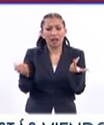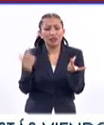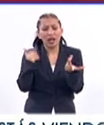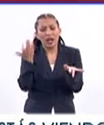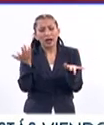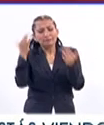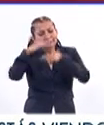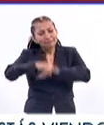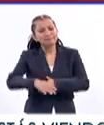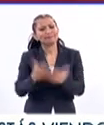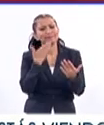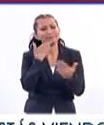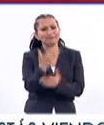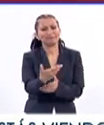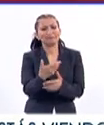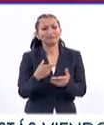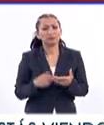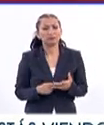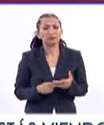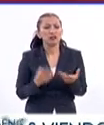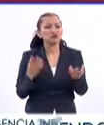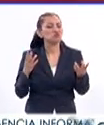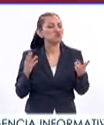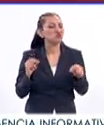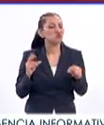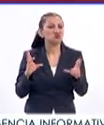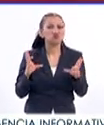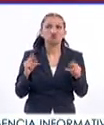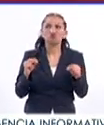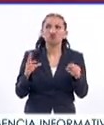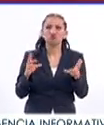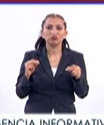de conciliación, no